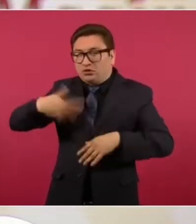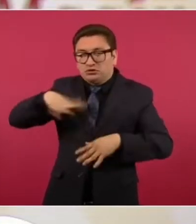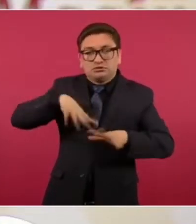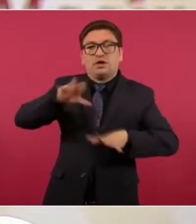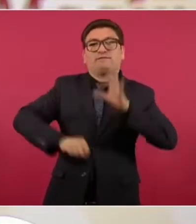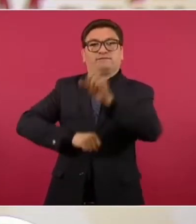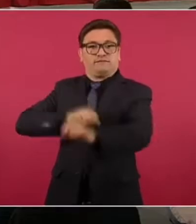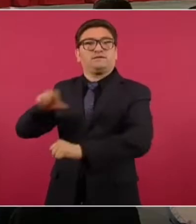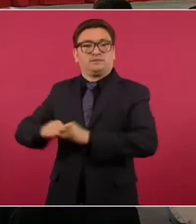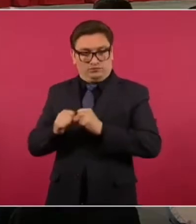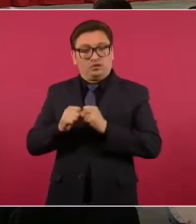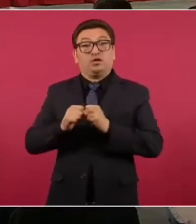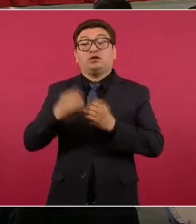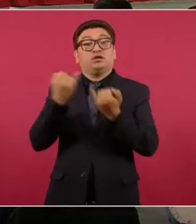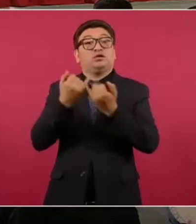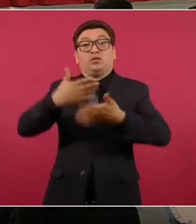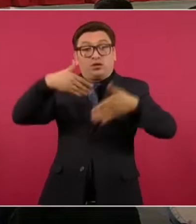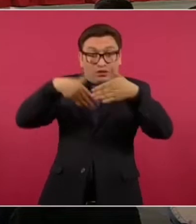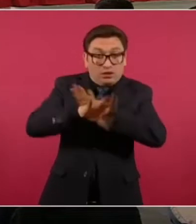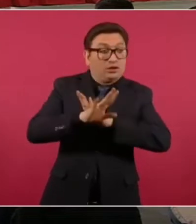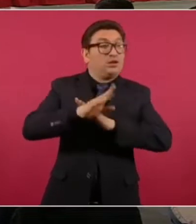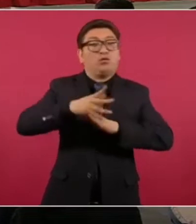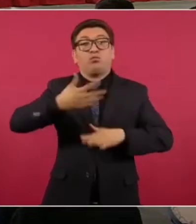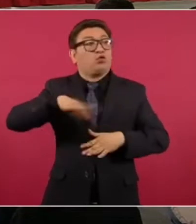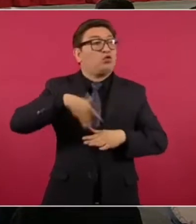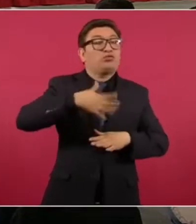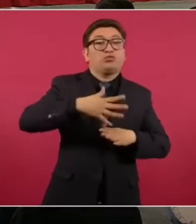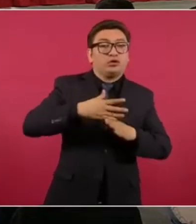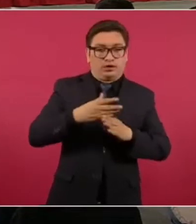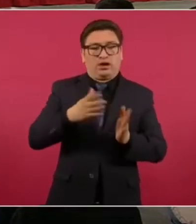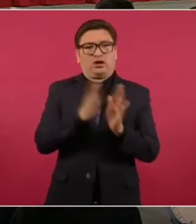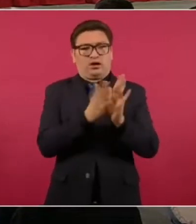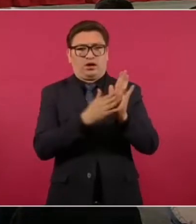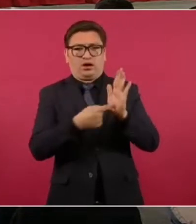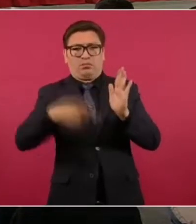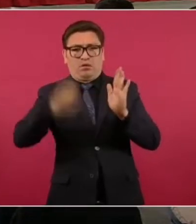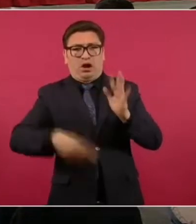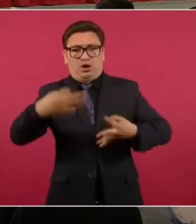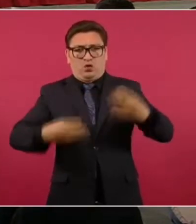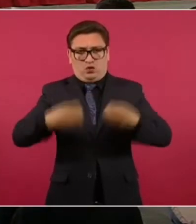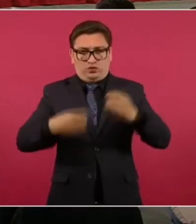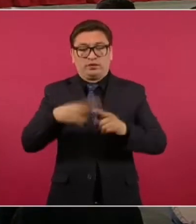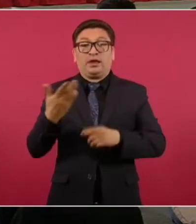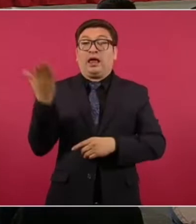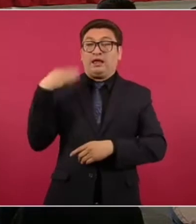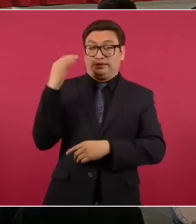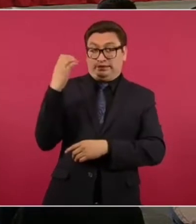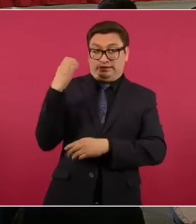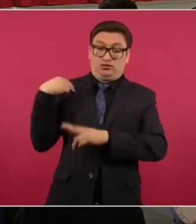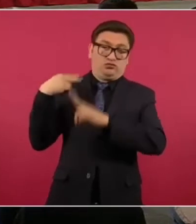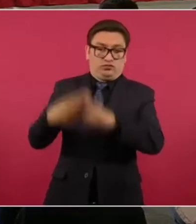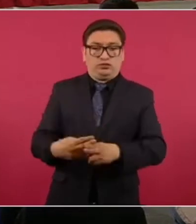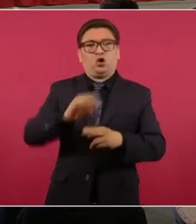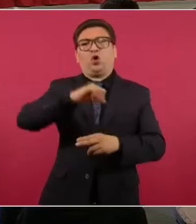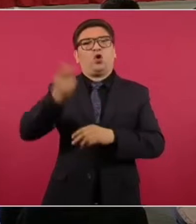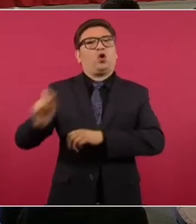estado realizando cateos producto de mandamientos judiciales, y esto es a partir de enero. Si podemos poner las